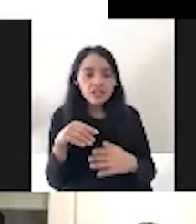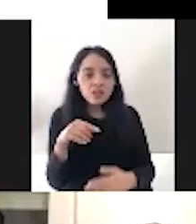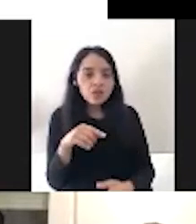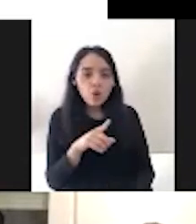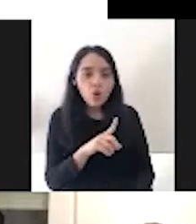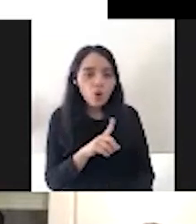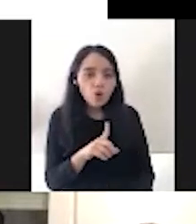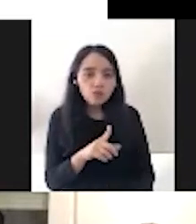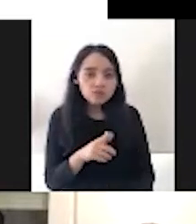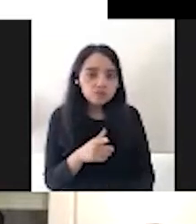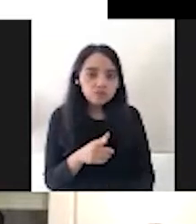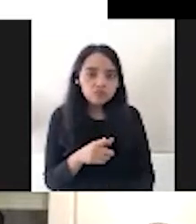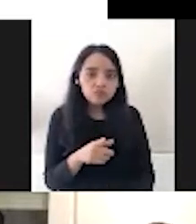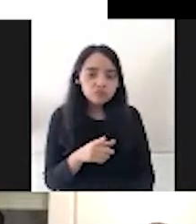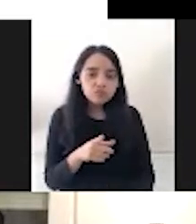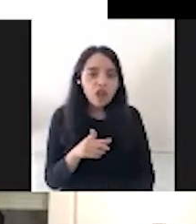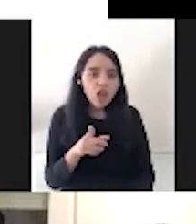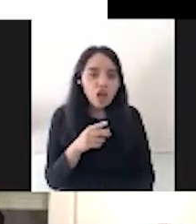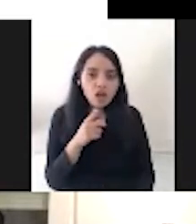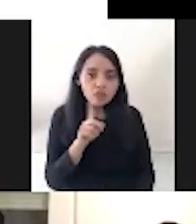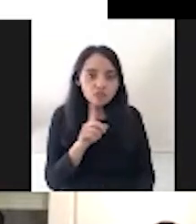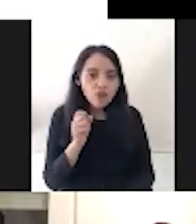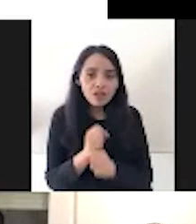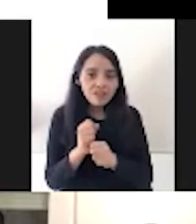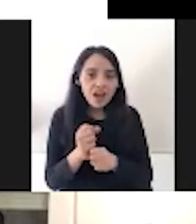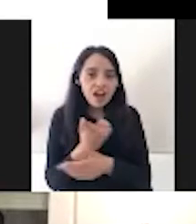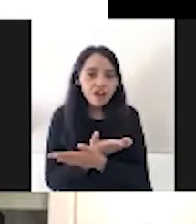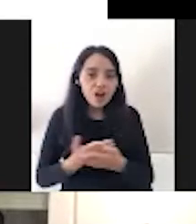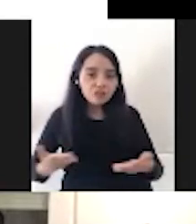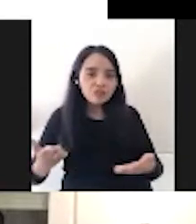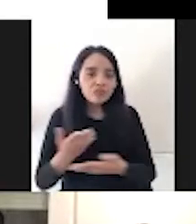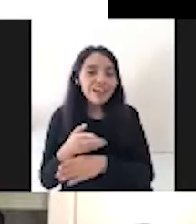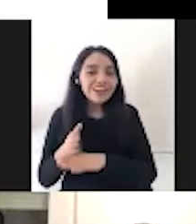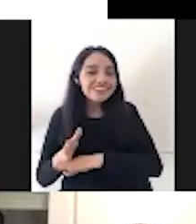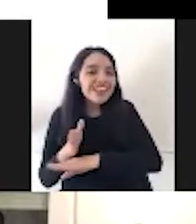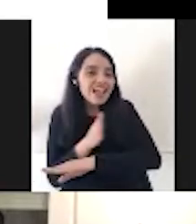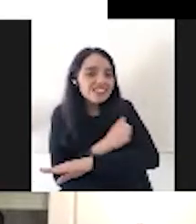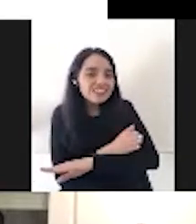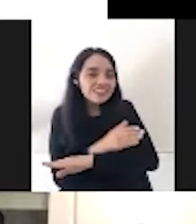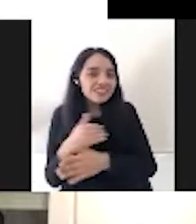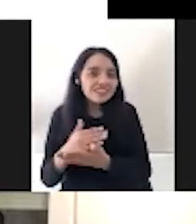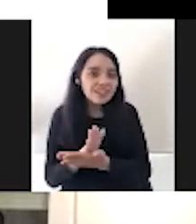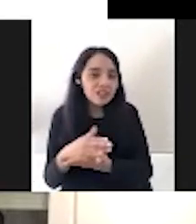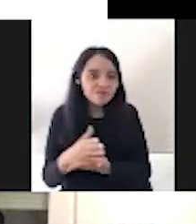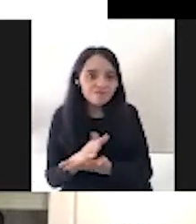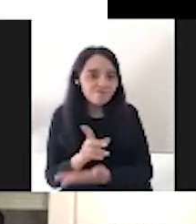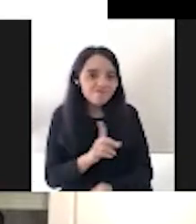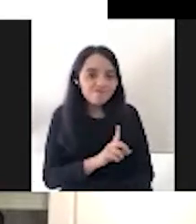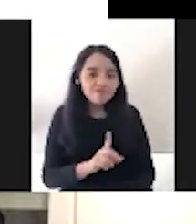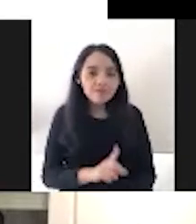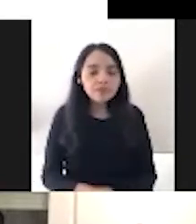trabaja, no se ve un acercamiento, un trabajo colaborativo, un trabajo previo en cómo se desarrollan las actividades. La implicancia